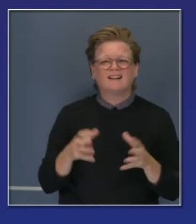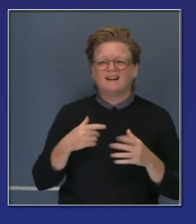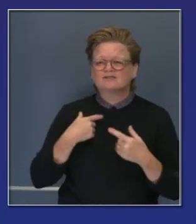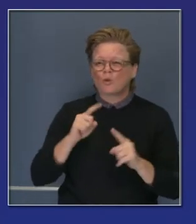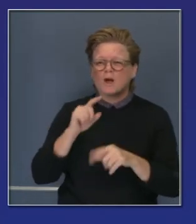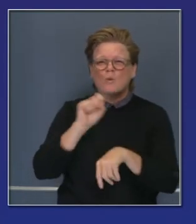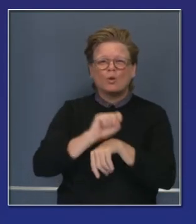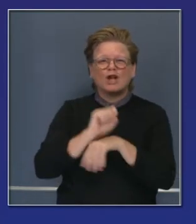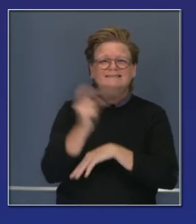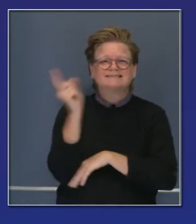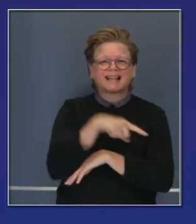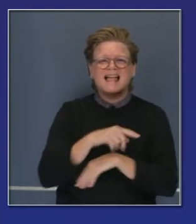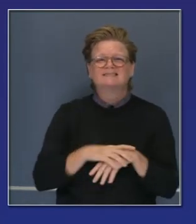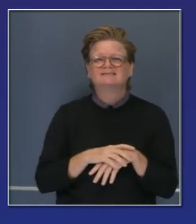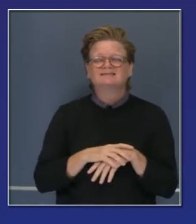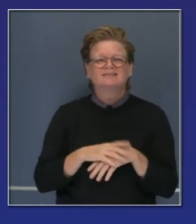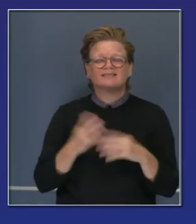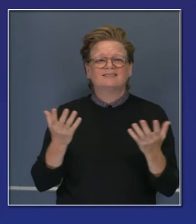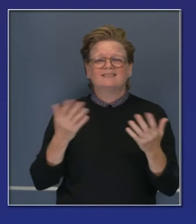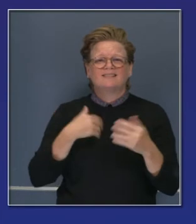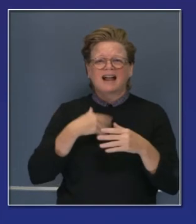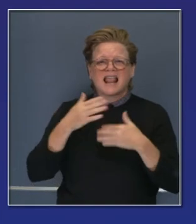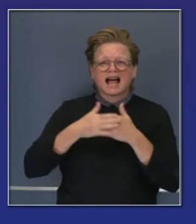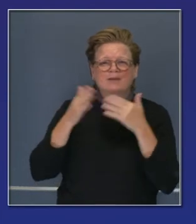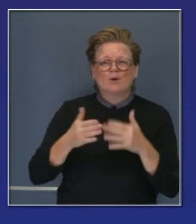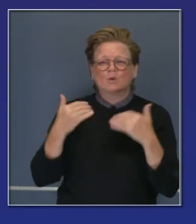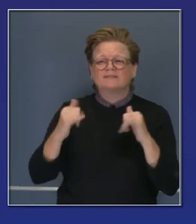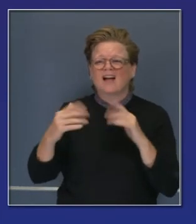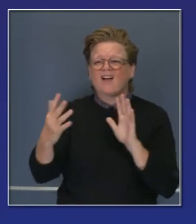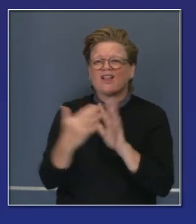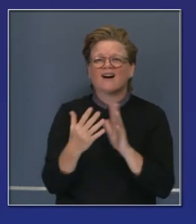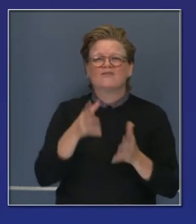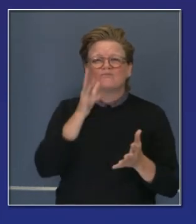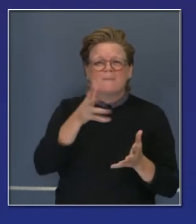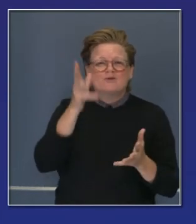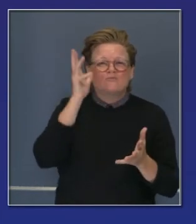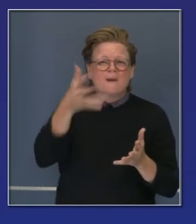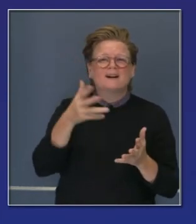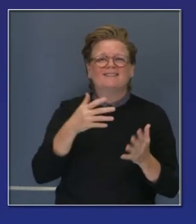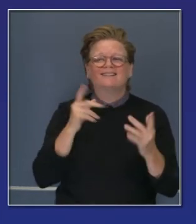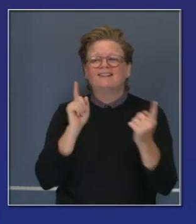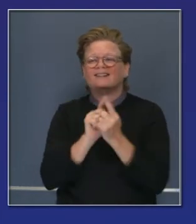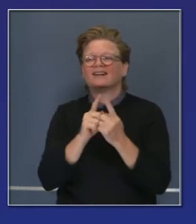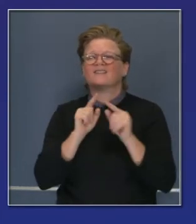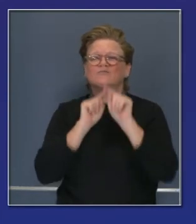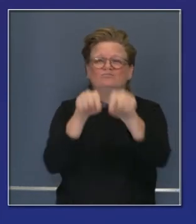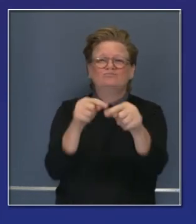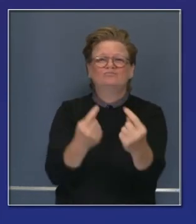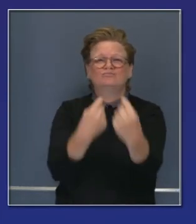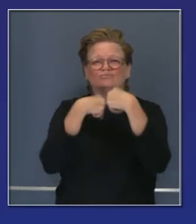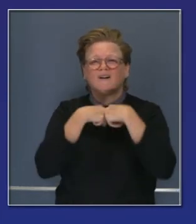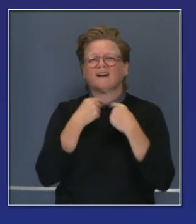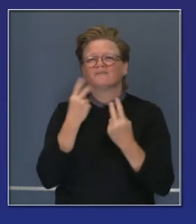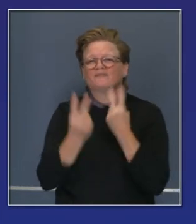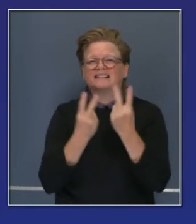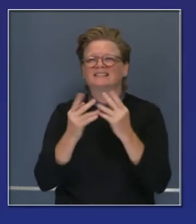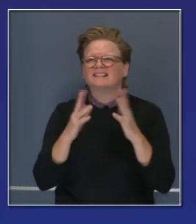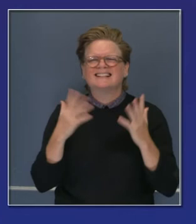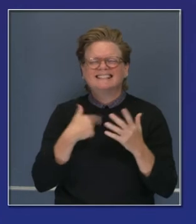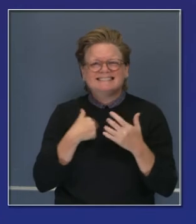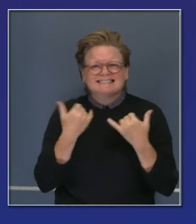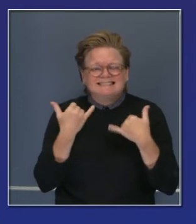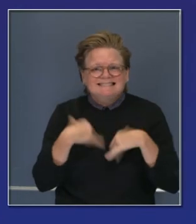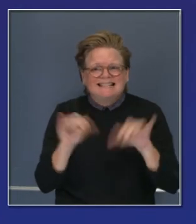más eventos en las casas de uno, con primos y tíos y tías que quiere ver, que no ha visto en